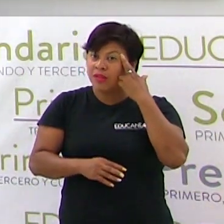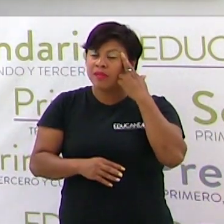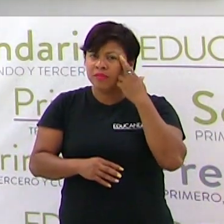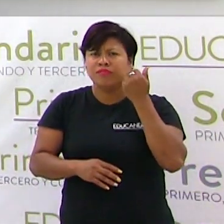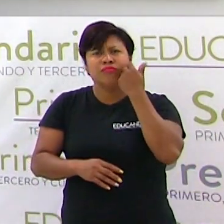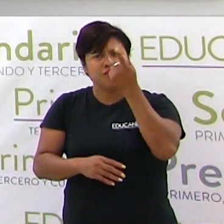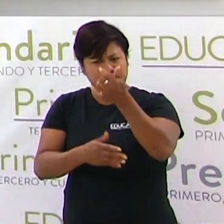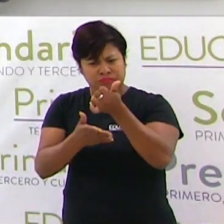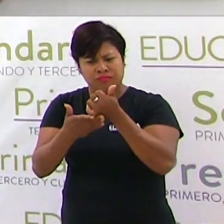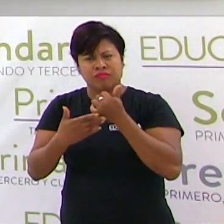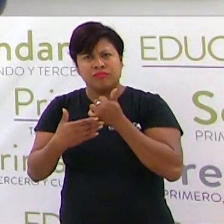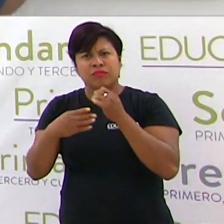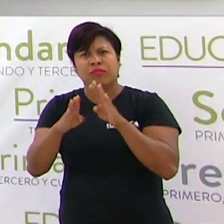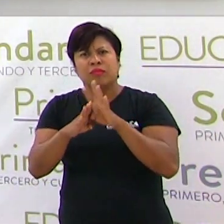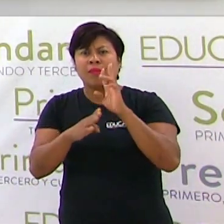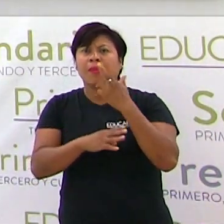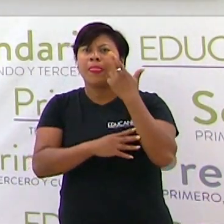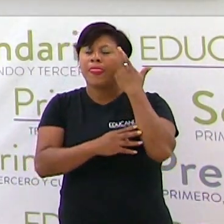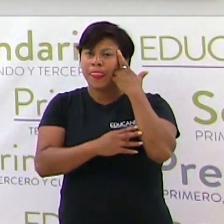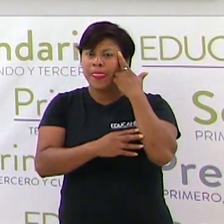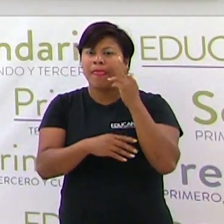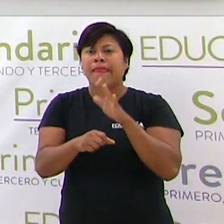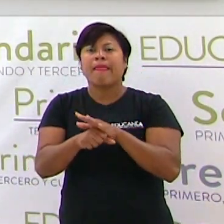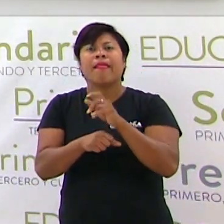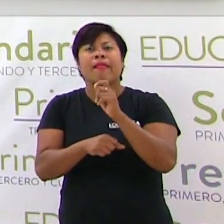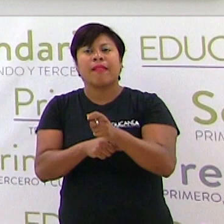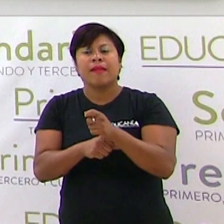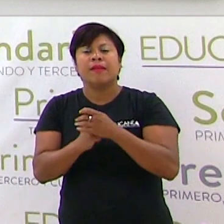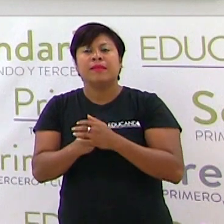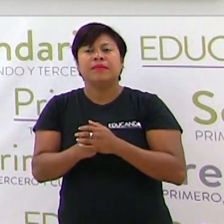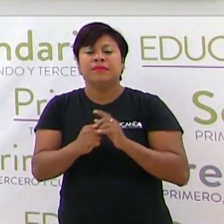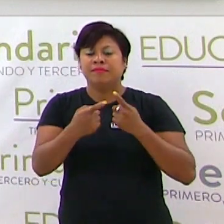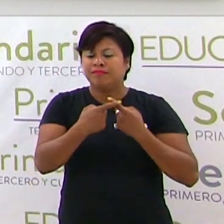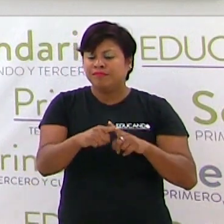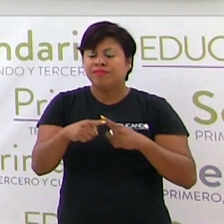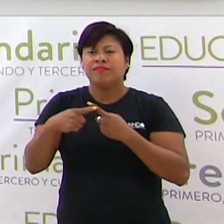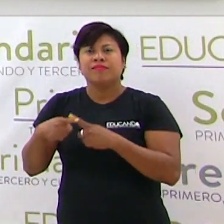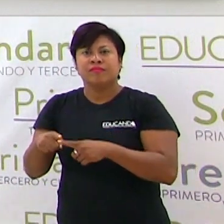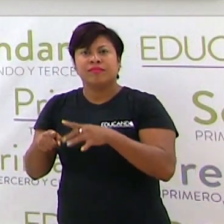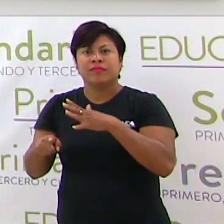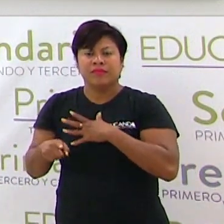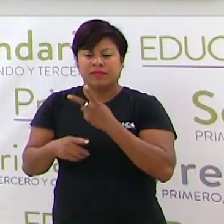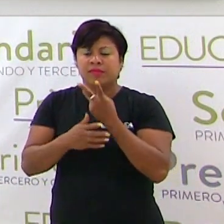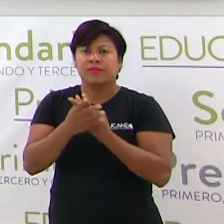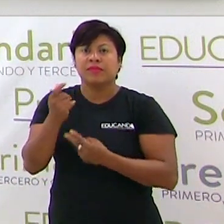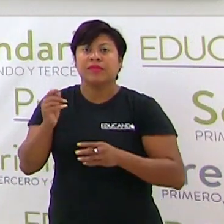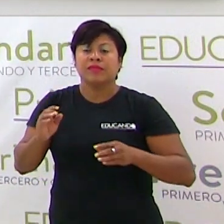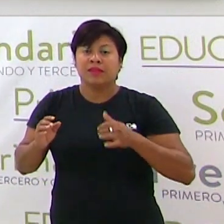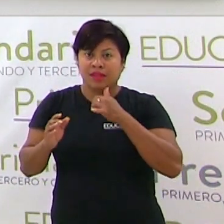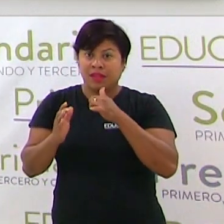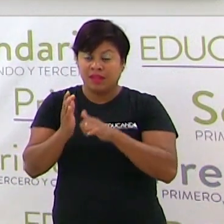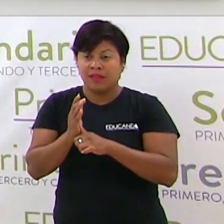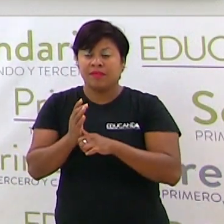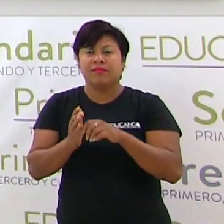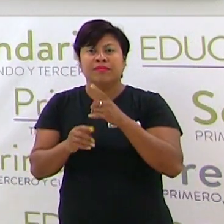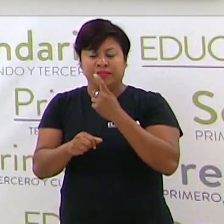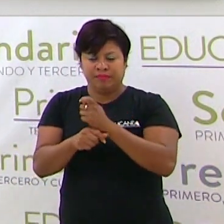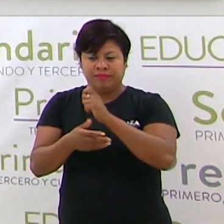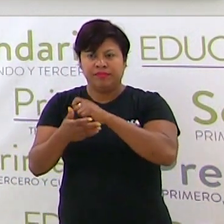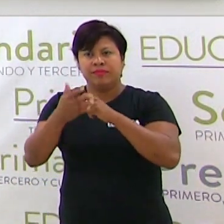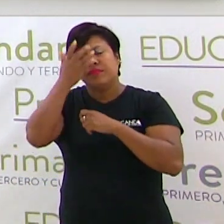ustedes me ayuden a recordar cuáles son las grandes diferencias que hay entre estos dos tipos de cartas. Vamos a escribir